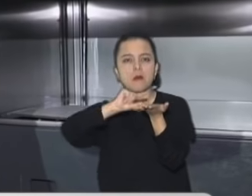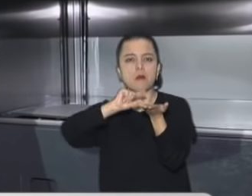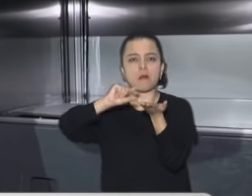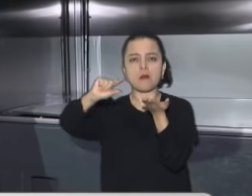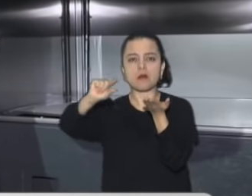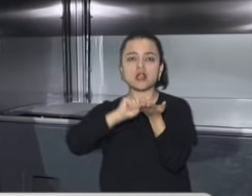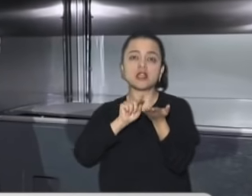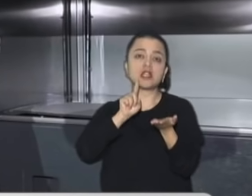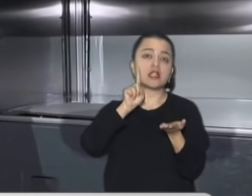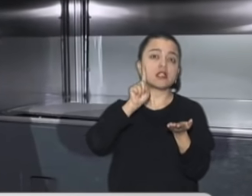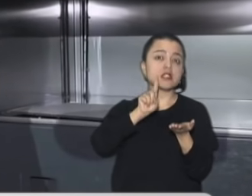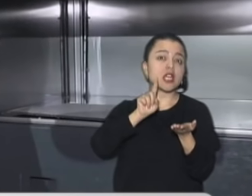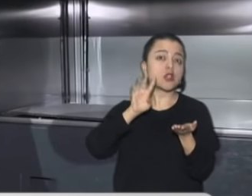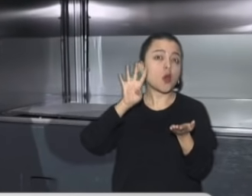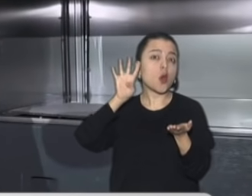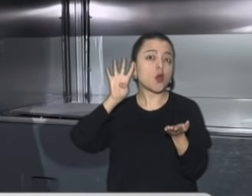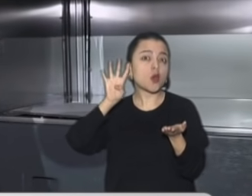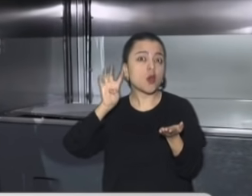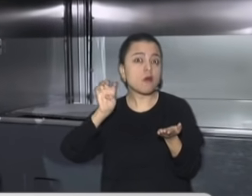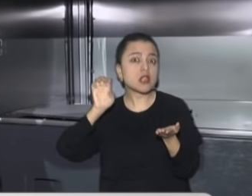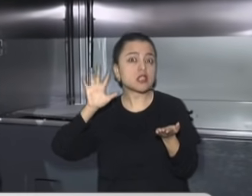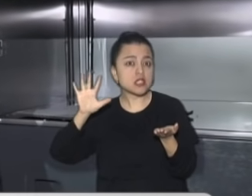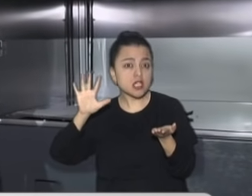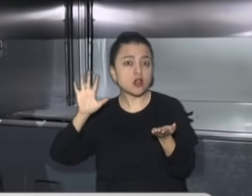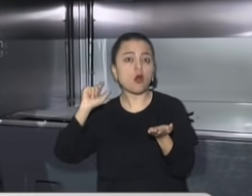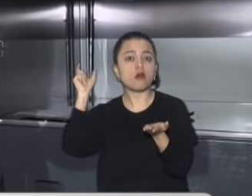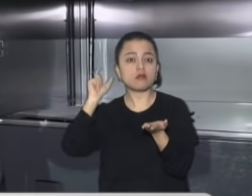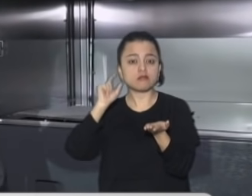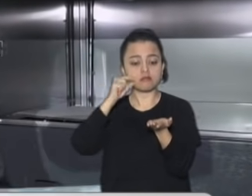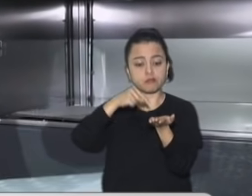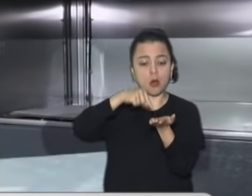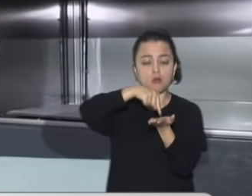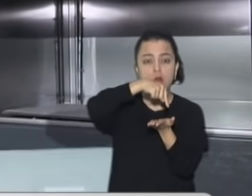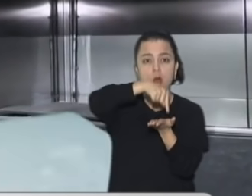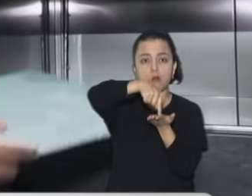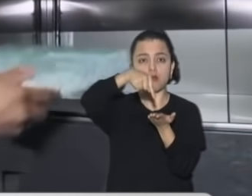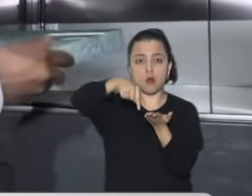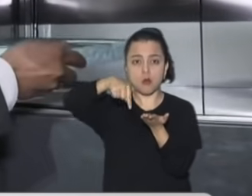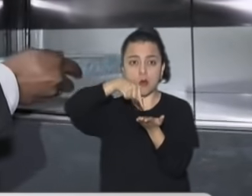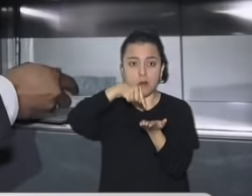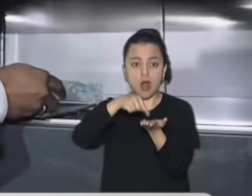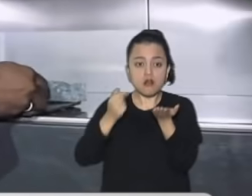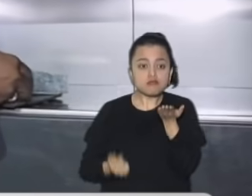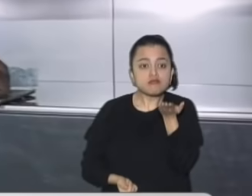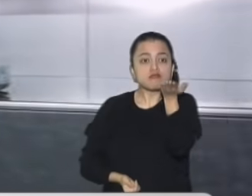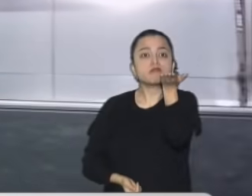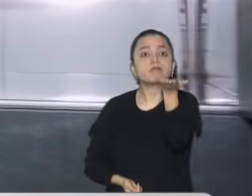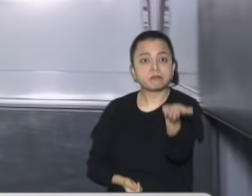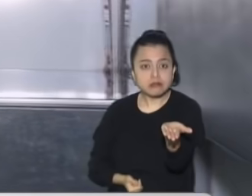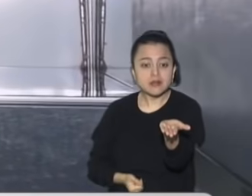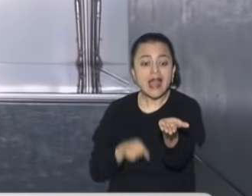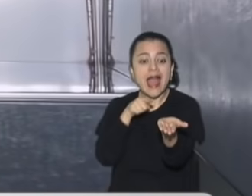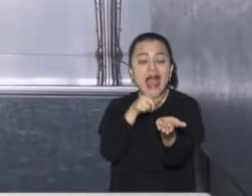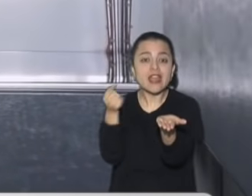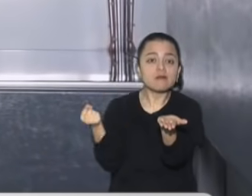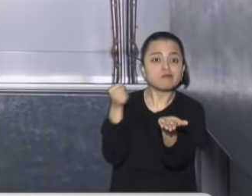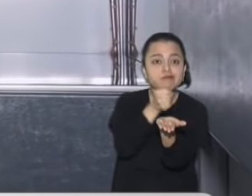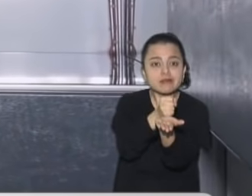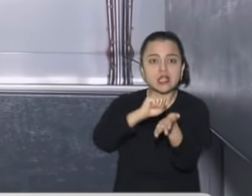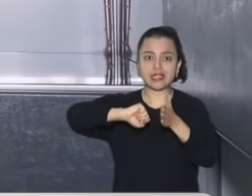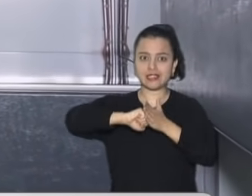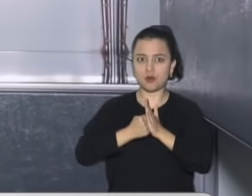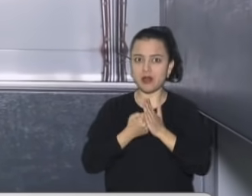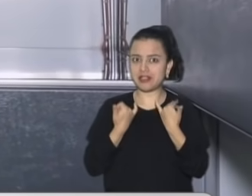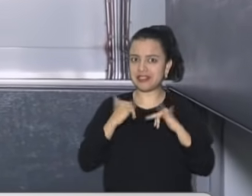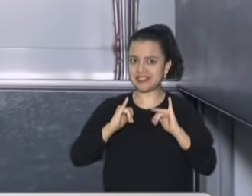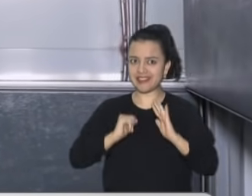de 195 viales en cada caja. Ustedes pueden observar la distribución que se va a hacer en